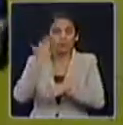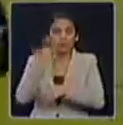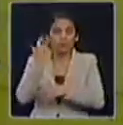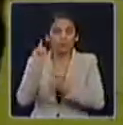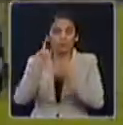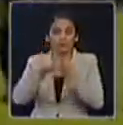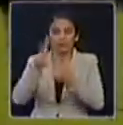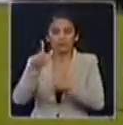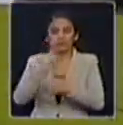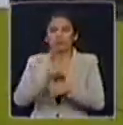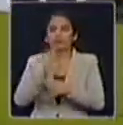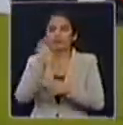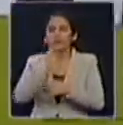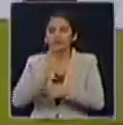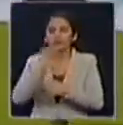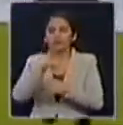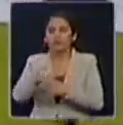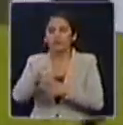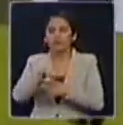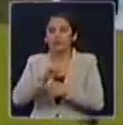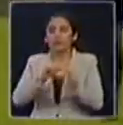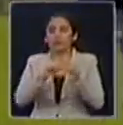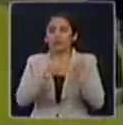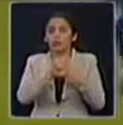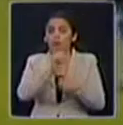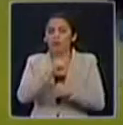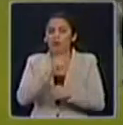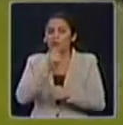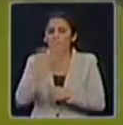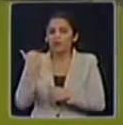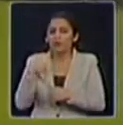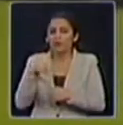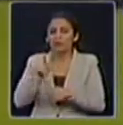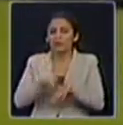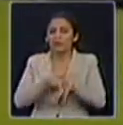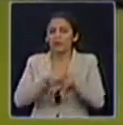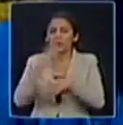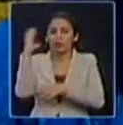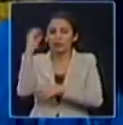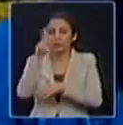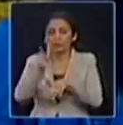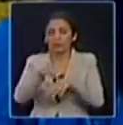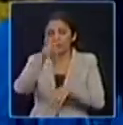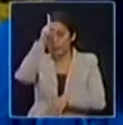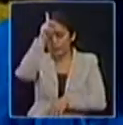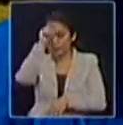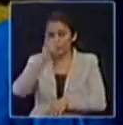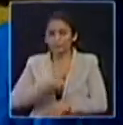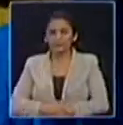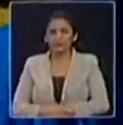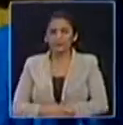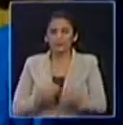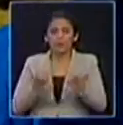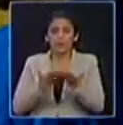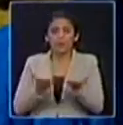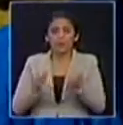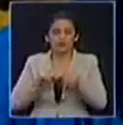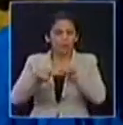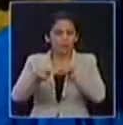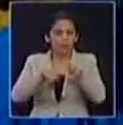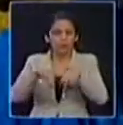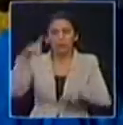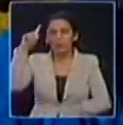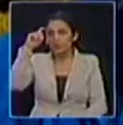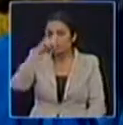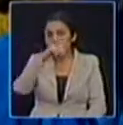enero. La tricolor de mujeres integra el grupo A con Argentina, Paraguay, Colombia y Perú. Nosotros sabemos que será un torneo muy duro, somos